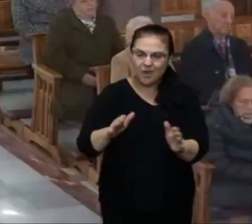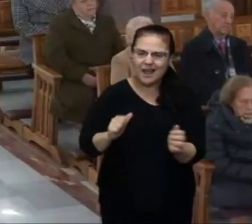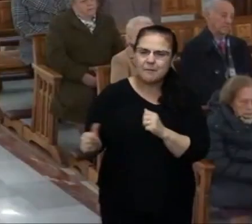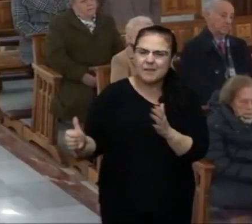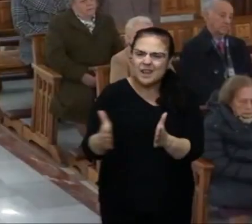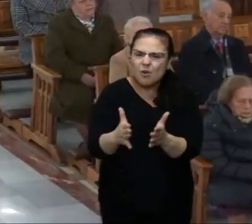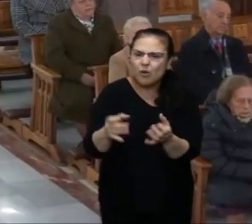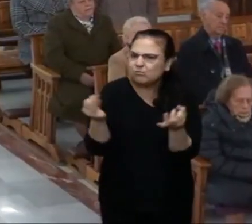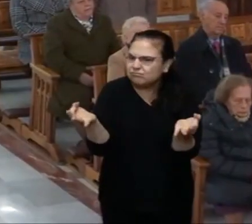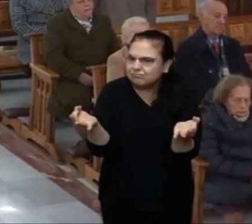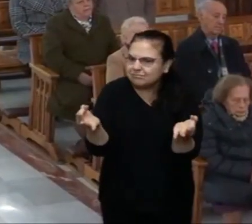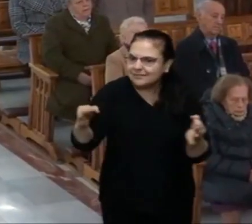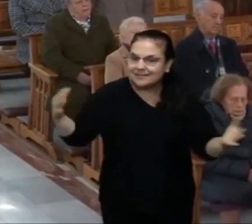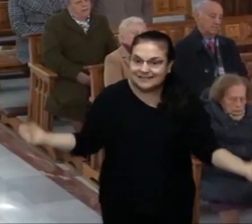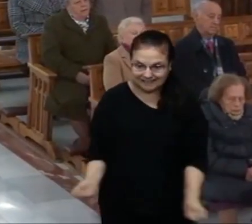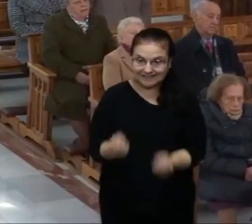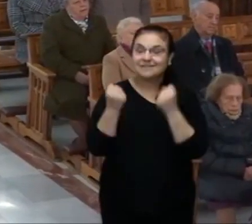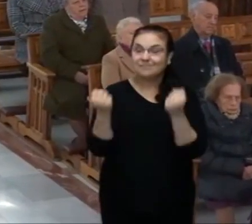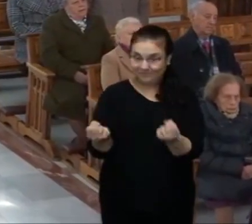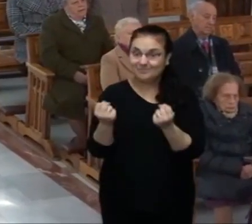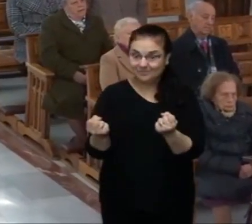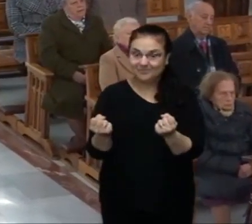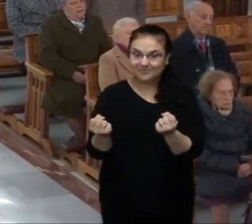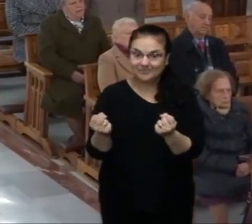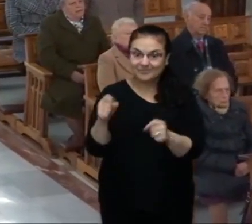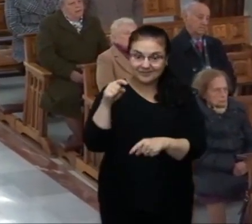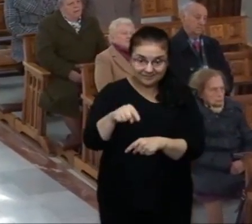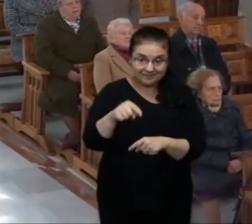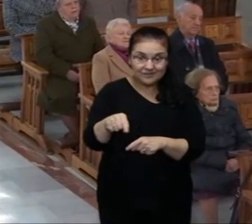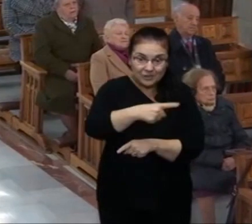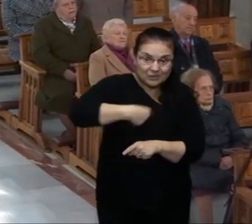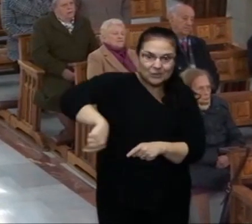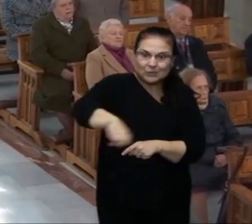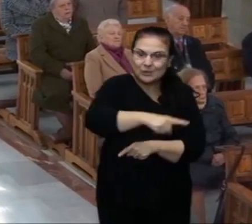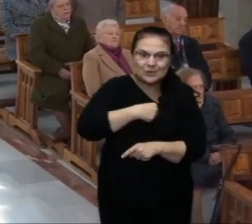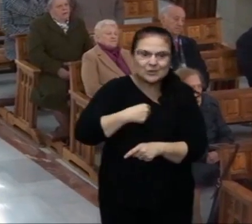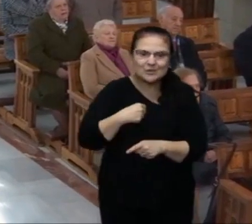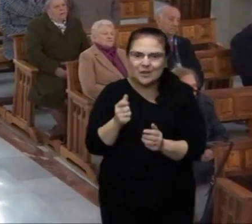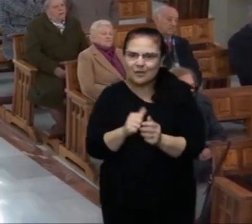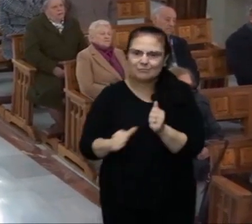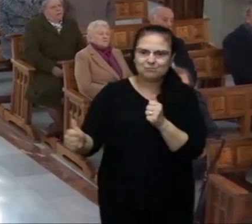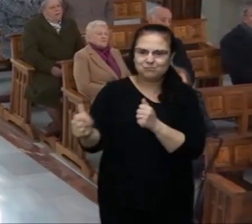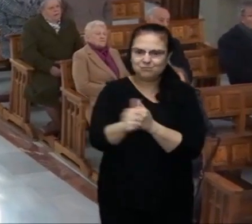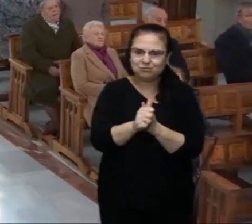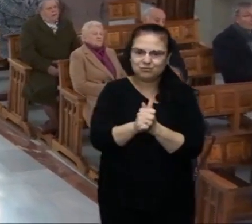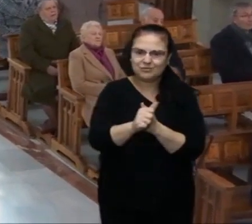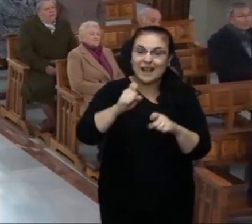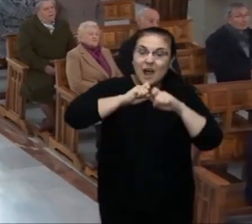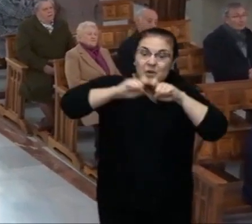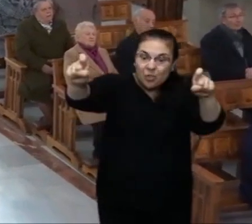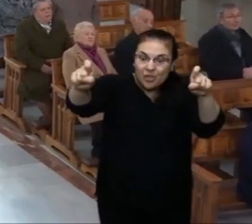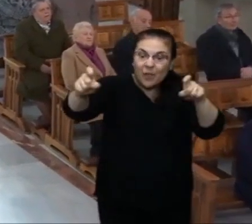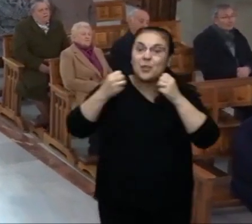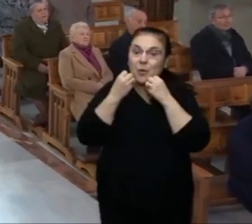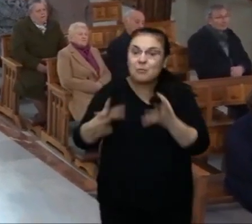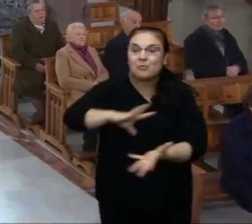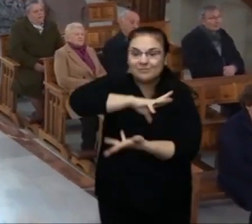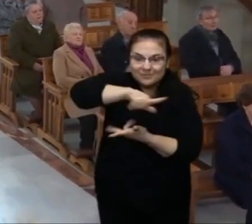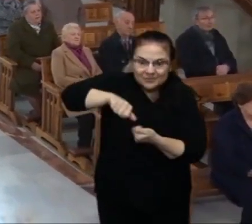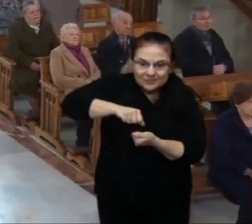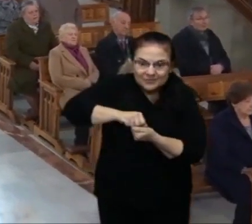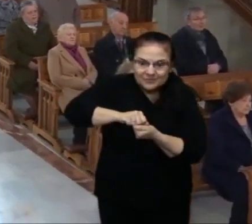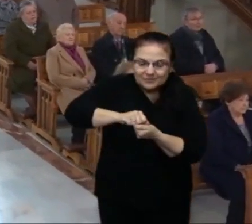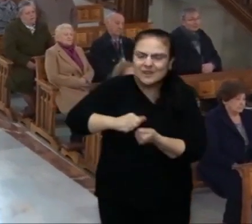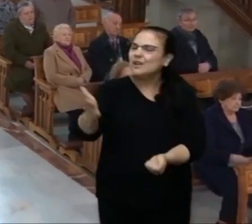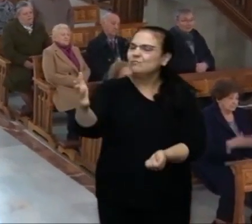redención. En ese camino de la salvación vamos delante anunciando la buena nueva. Todos estamos llamados, al igual que Juan